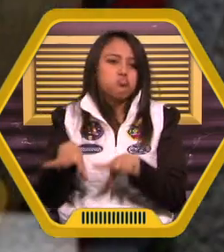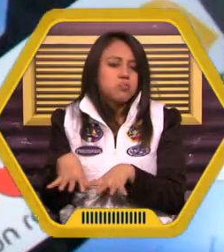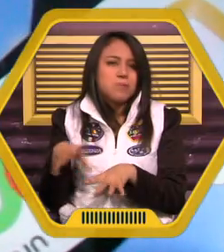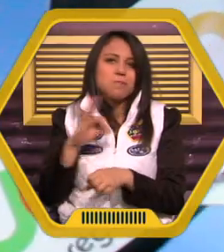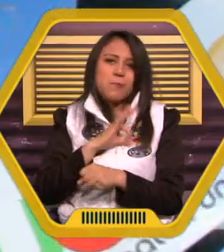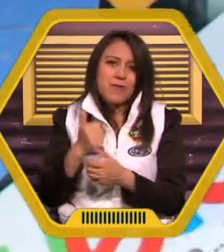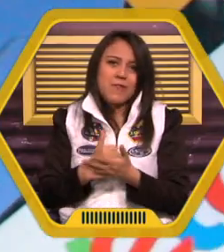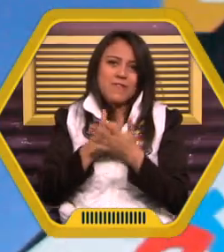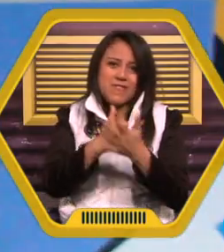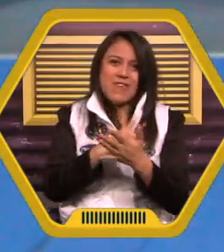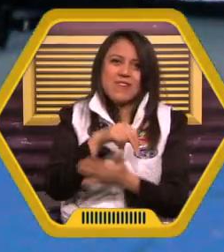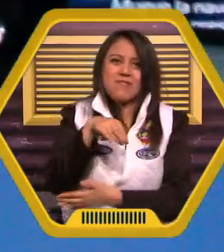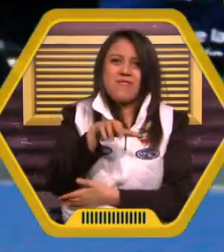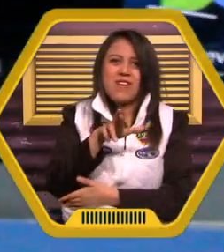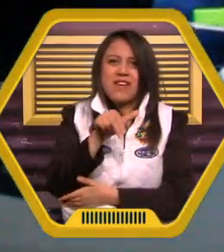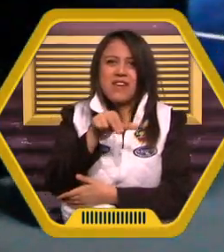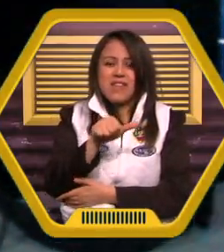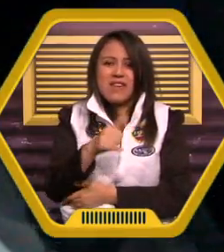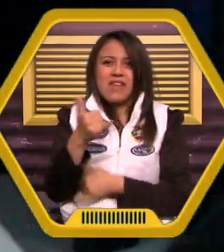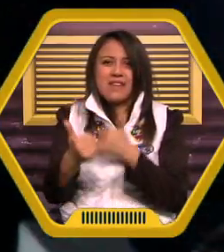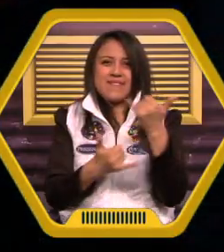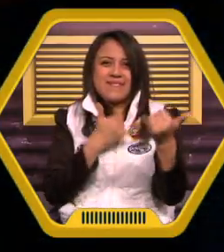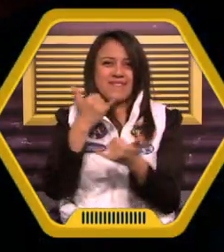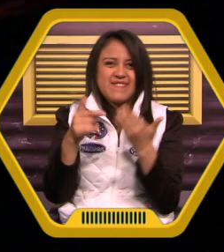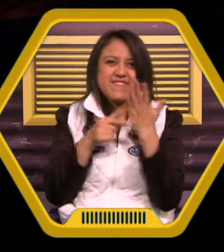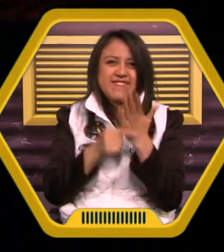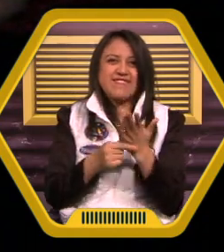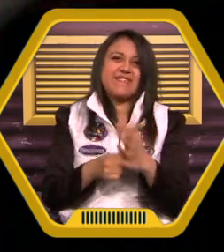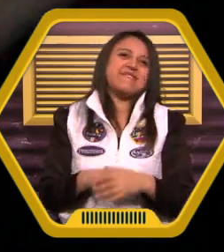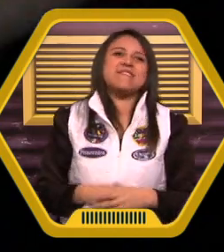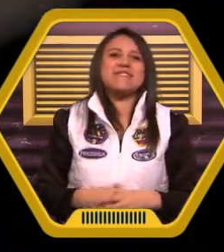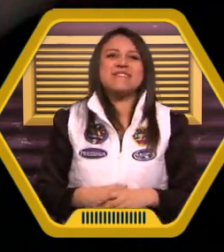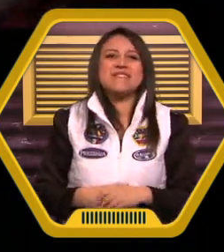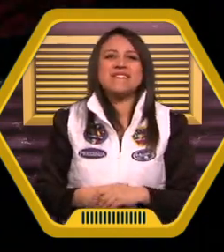juego. Mariana Iparrea, Juguetón.